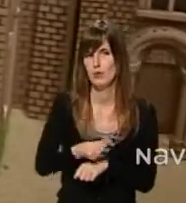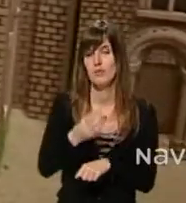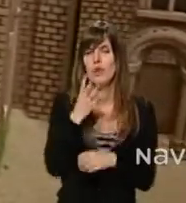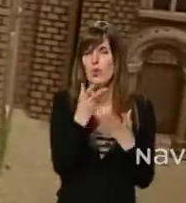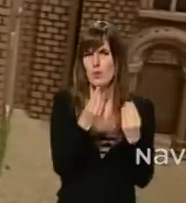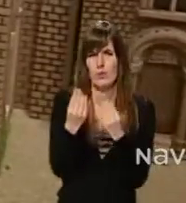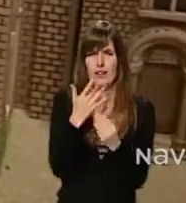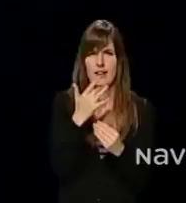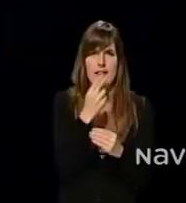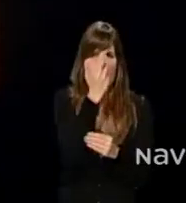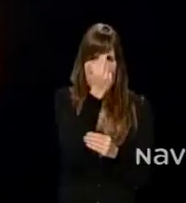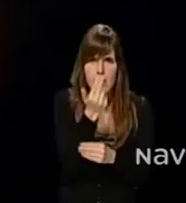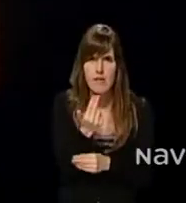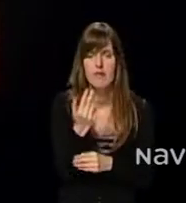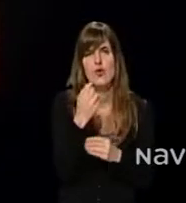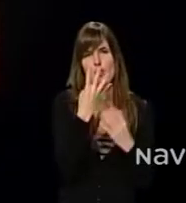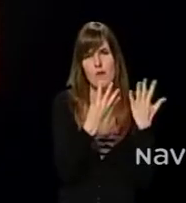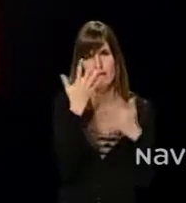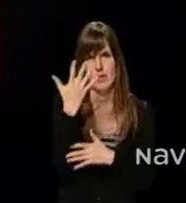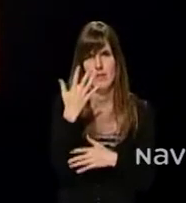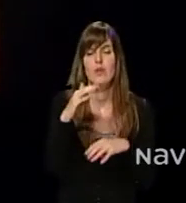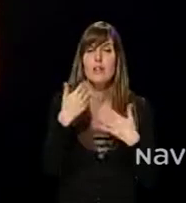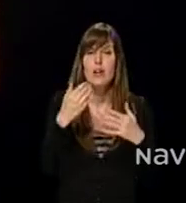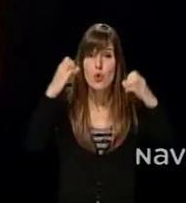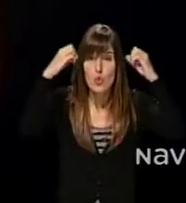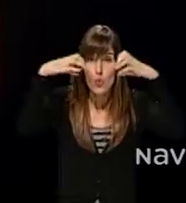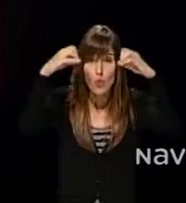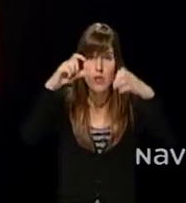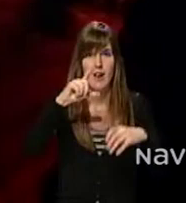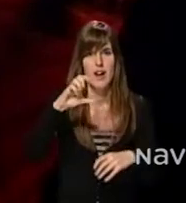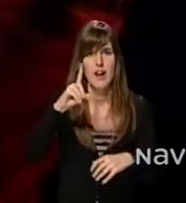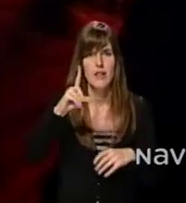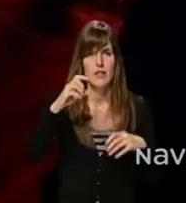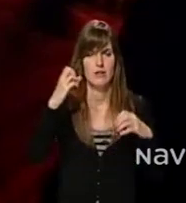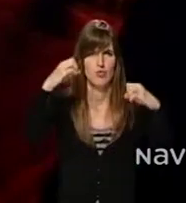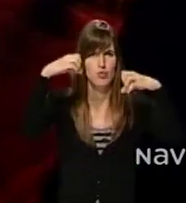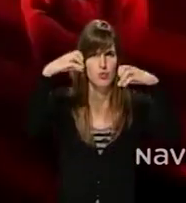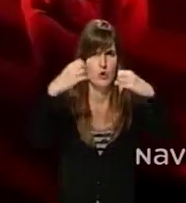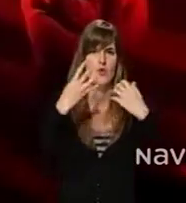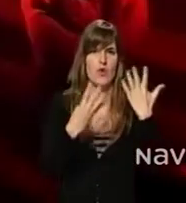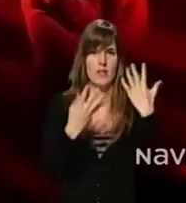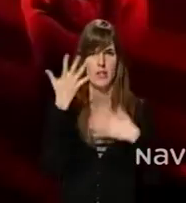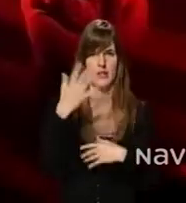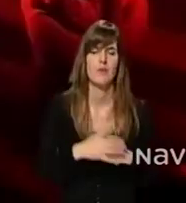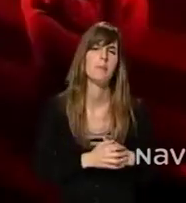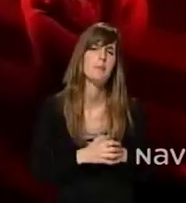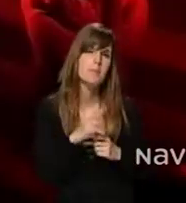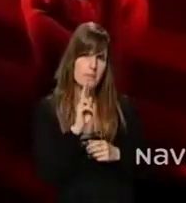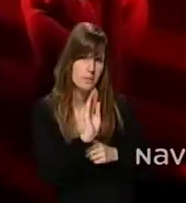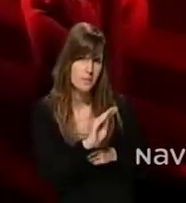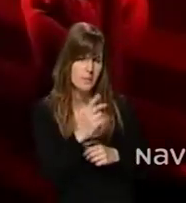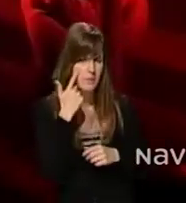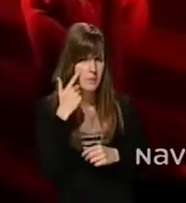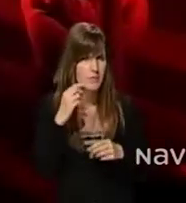muchas, y después tiene 95 LED adentro con luces y demás. Y si seguimos por el recorrido de